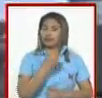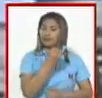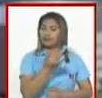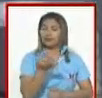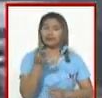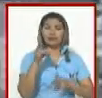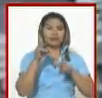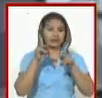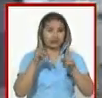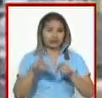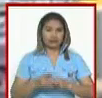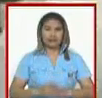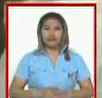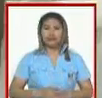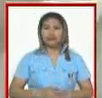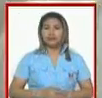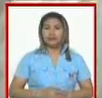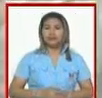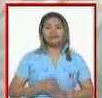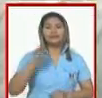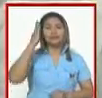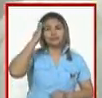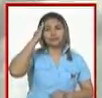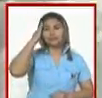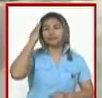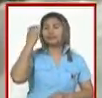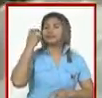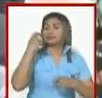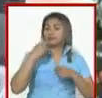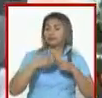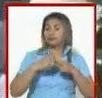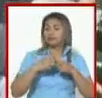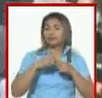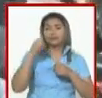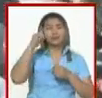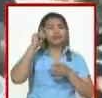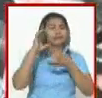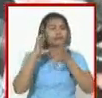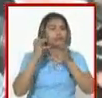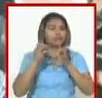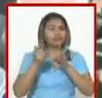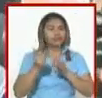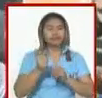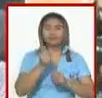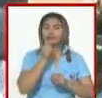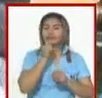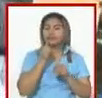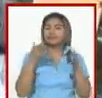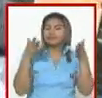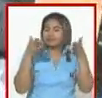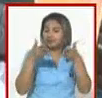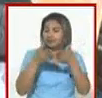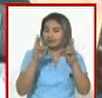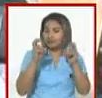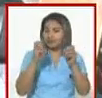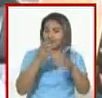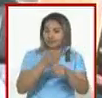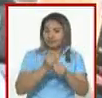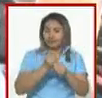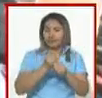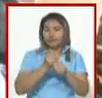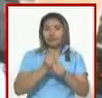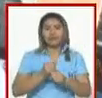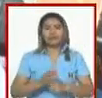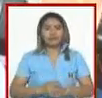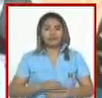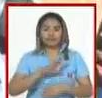alguna gente que hay alguna gente que sabe que es muy difícil ser incoherente en este caso en particular y lo que hay que hacer es recuperar la